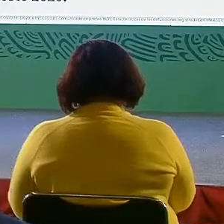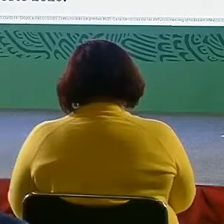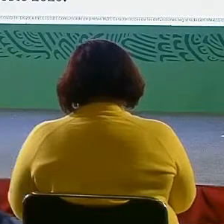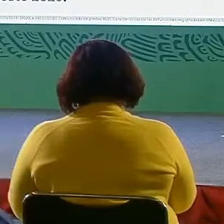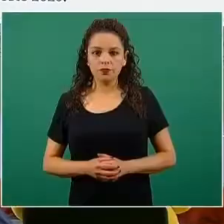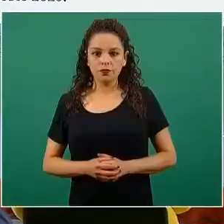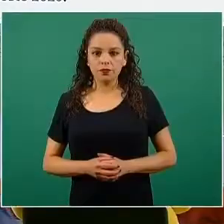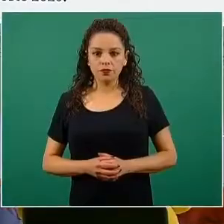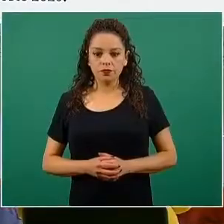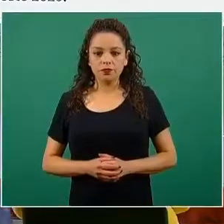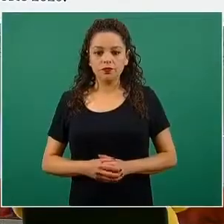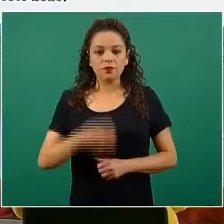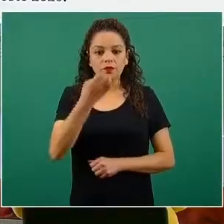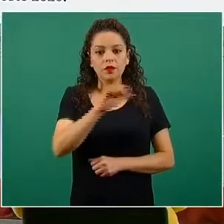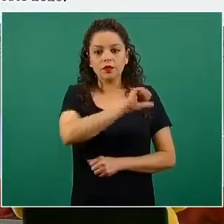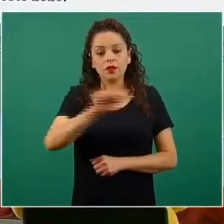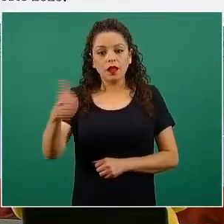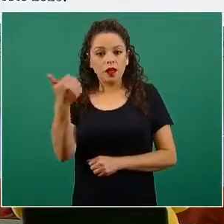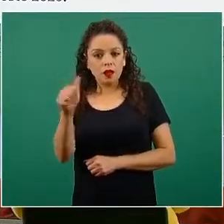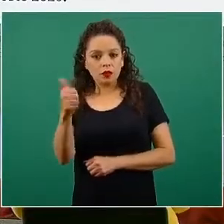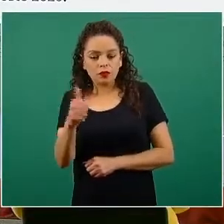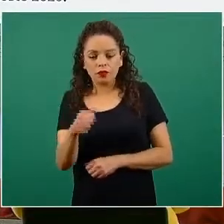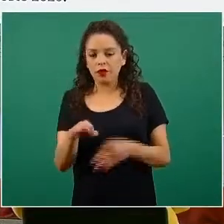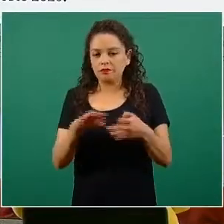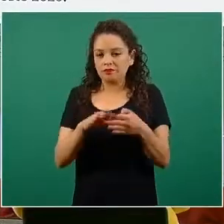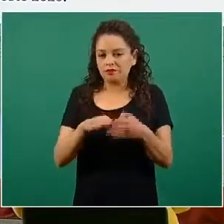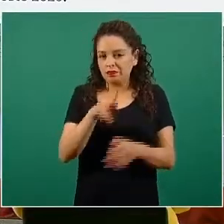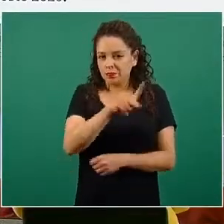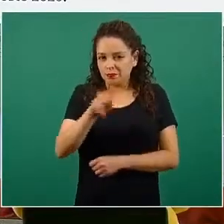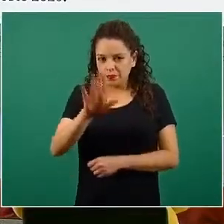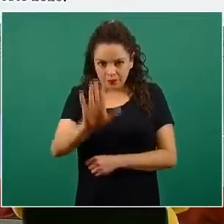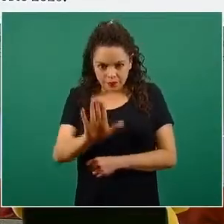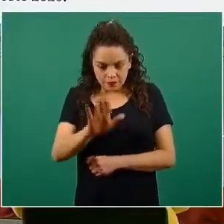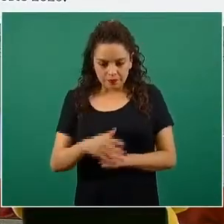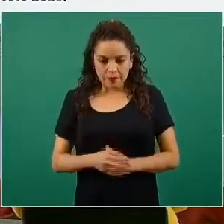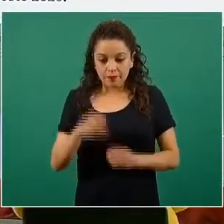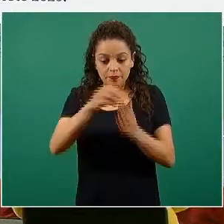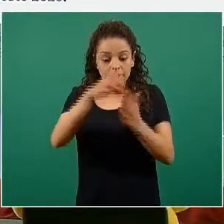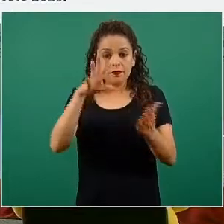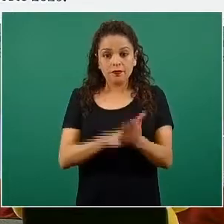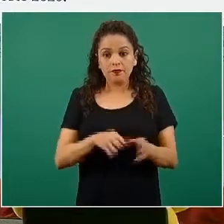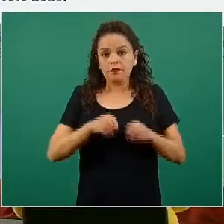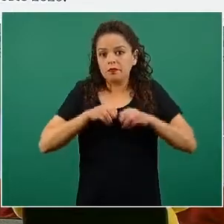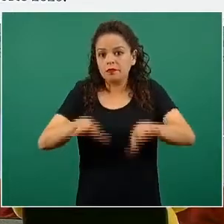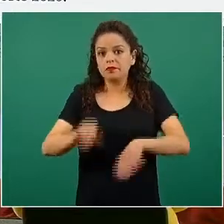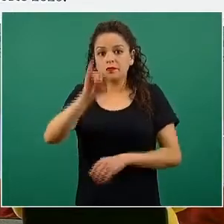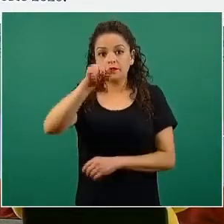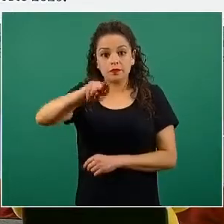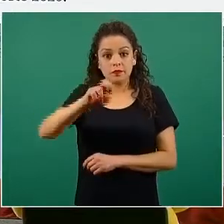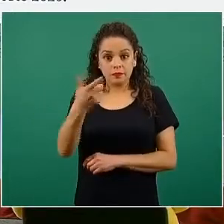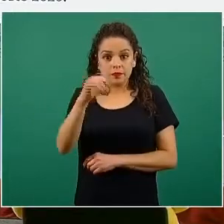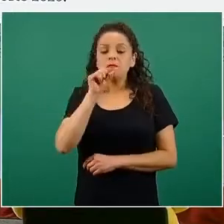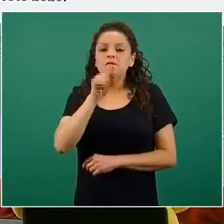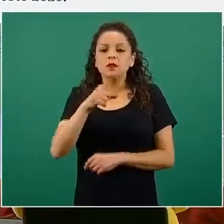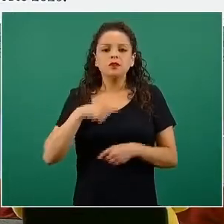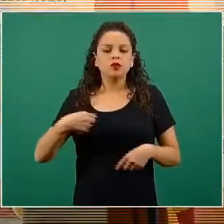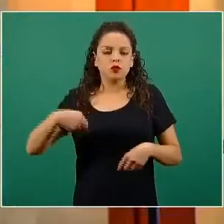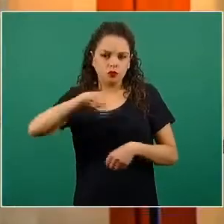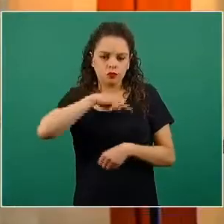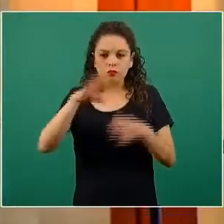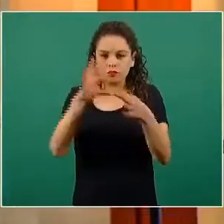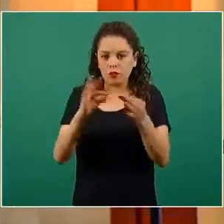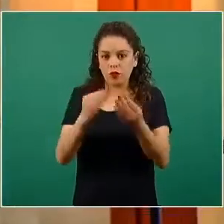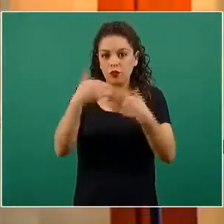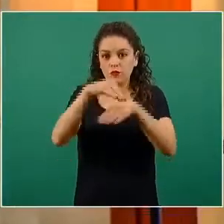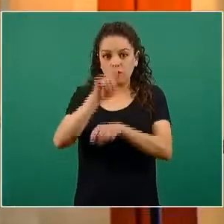similar. Cuando también en esta misma publicación que hace INEGI, y esto también lo describimos nosotros cuando hablamos del exceso de